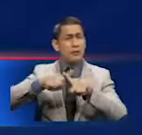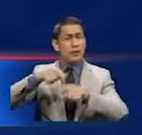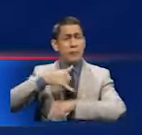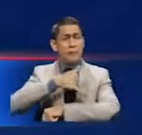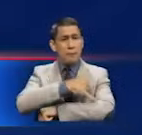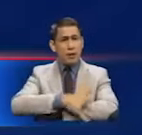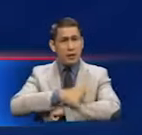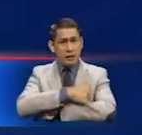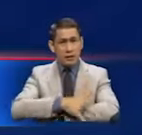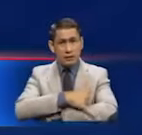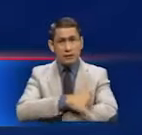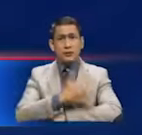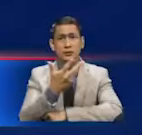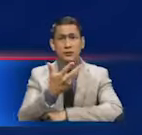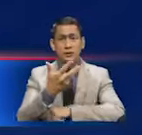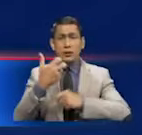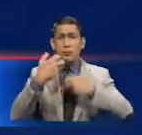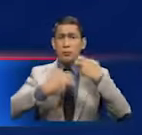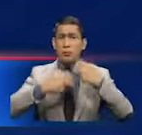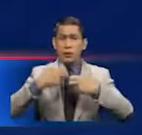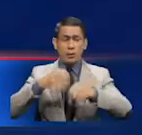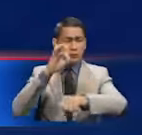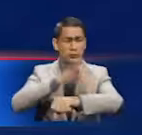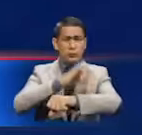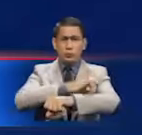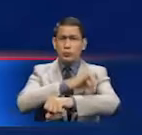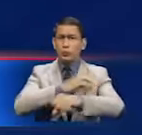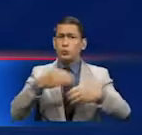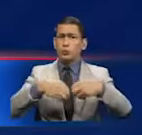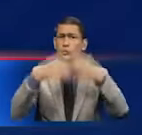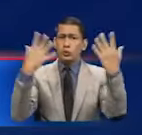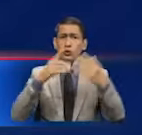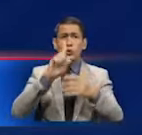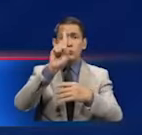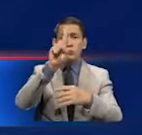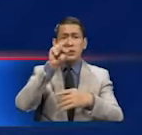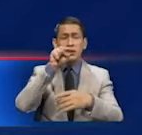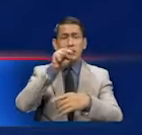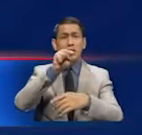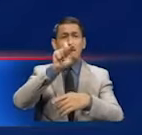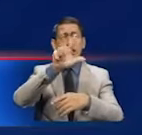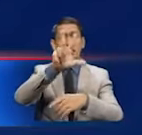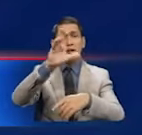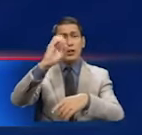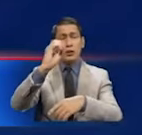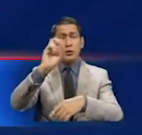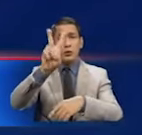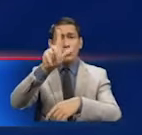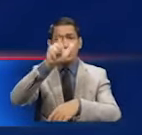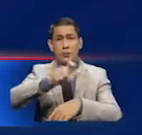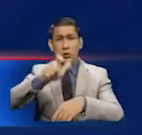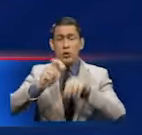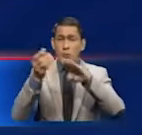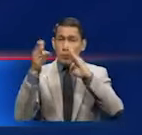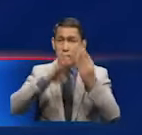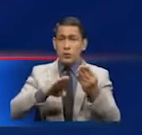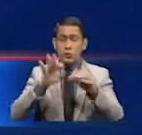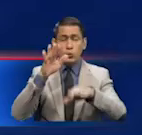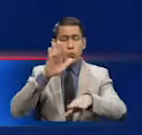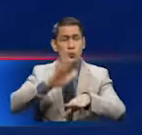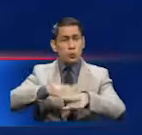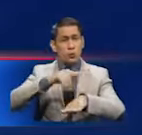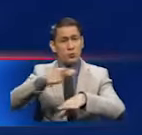en emergencia declarada sanitaria de esta forma. Son 1.302 muertes que se han registrado ya por el tema del dengue. Como